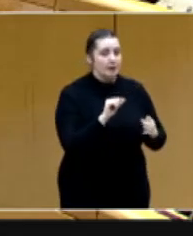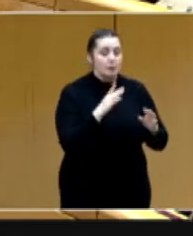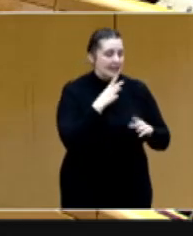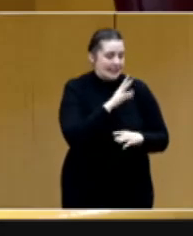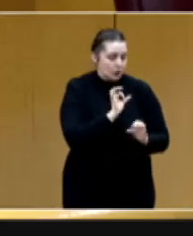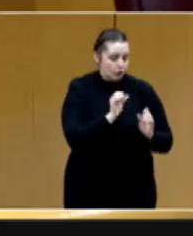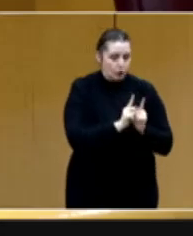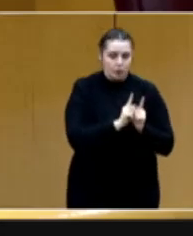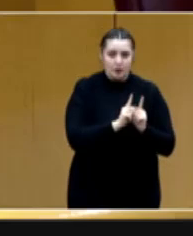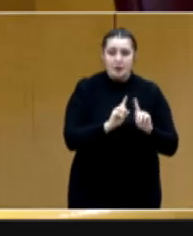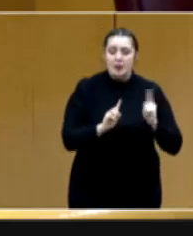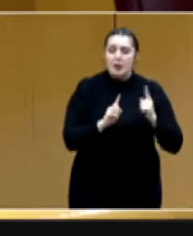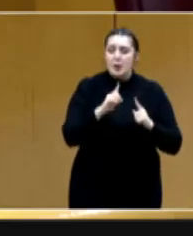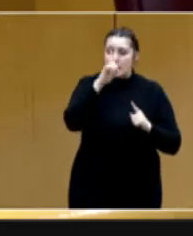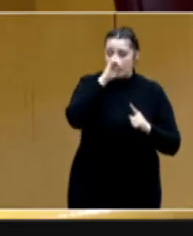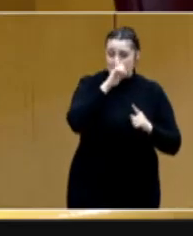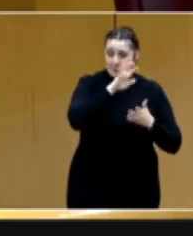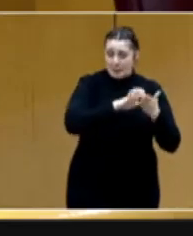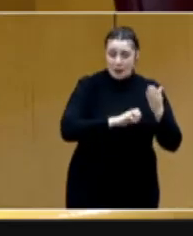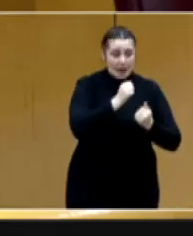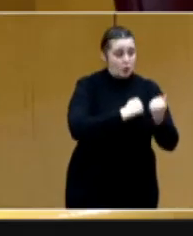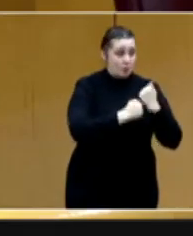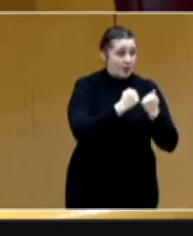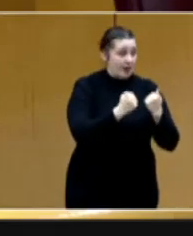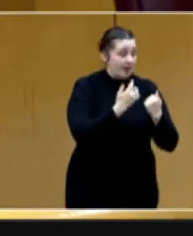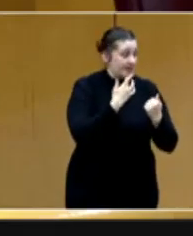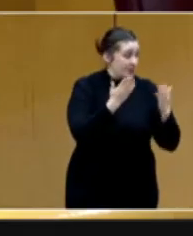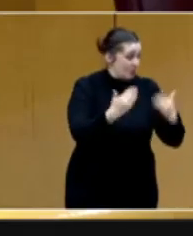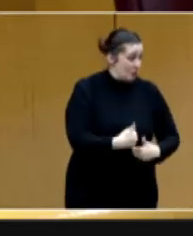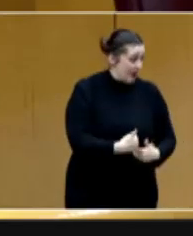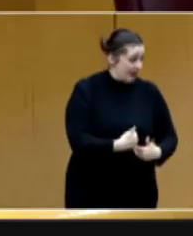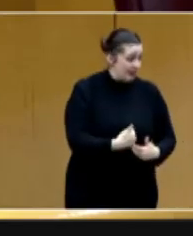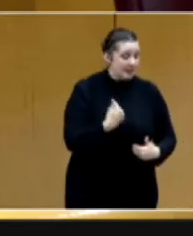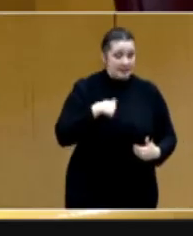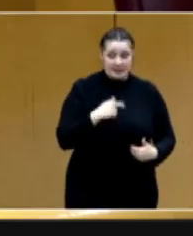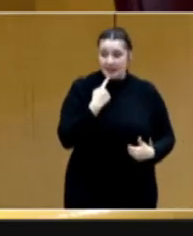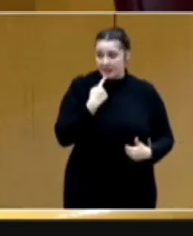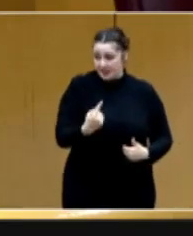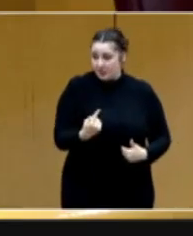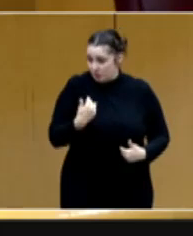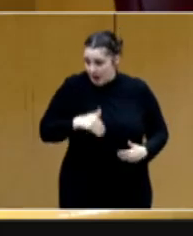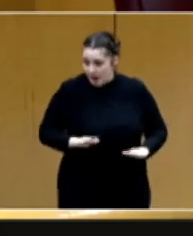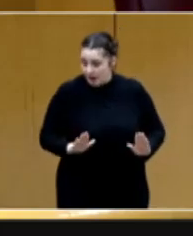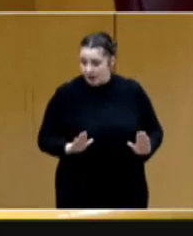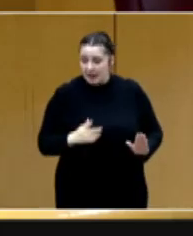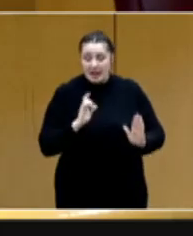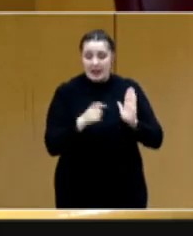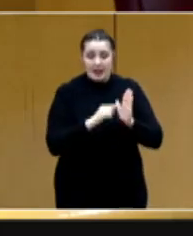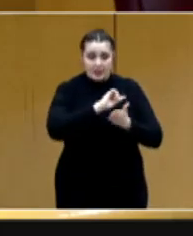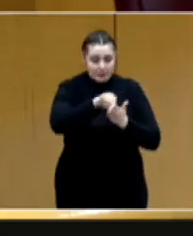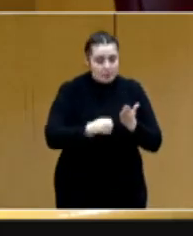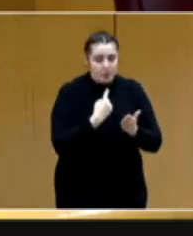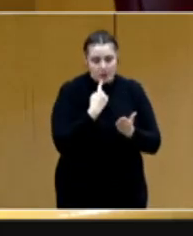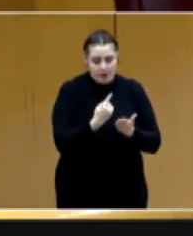memoria económica no había ya lo dijo el consejo general del poder judicial cuando informó esta ley con lo cual se